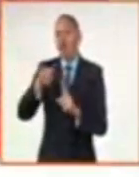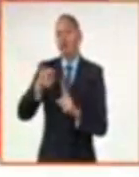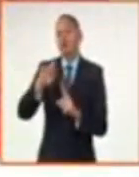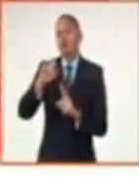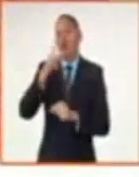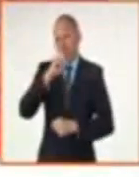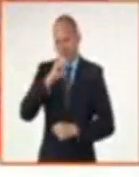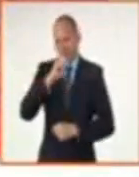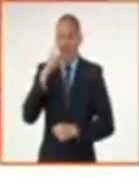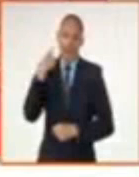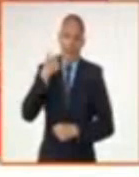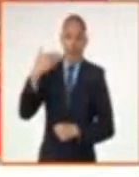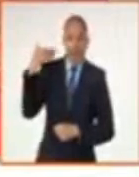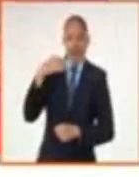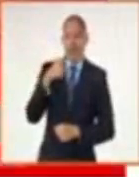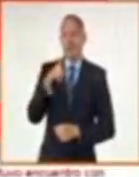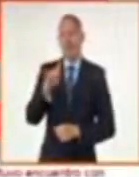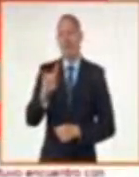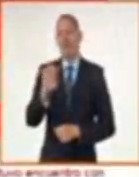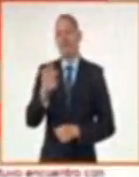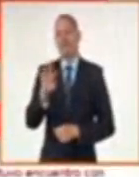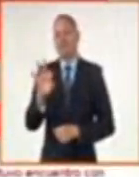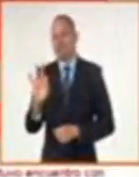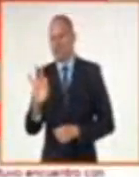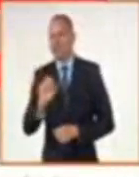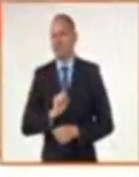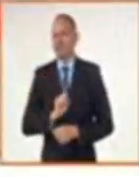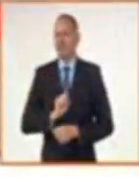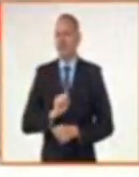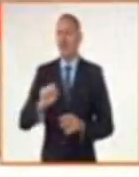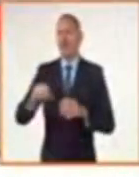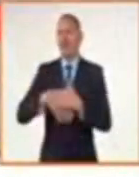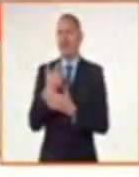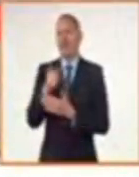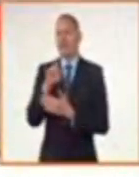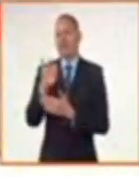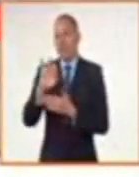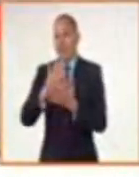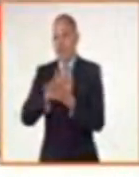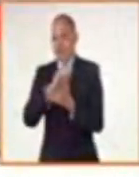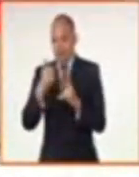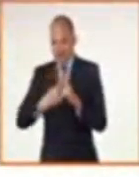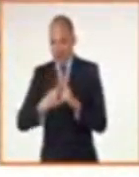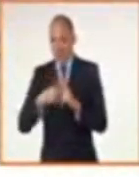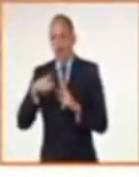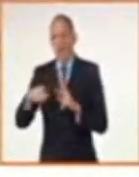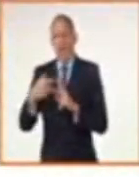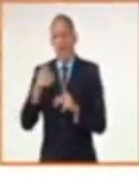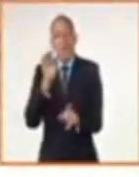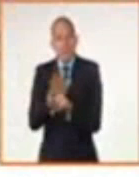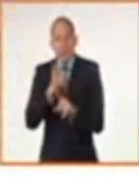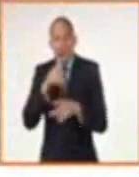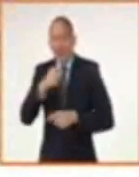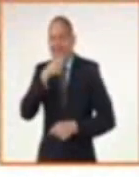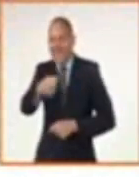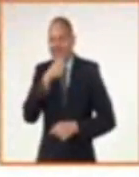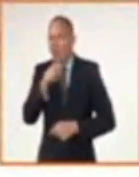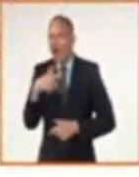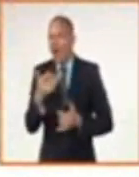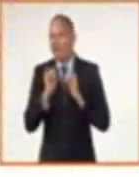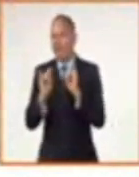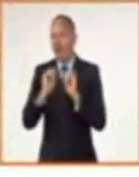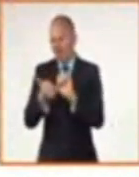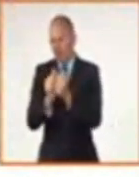de 1938 y su carrera como periodista deportivo, que fue muy fructífera, lo llevó también a la